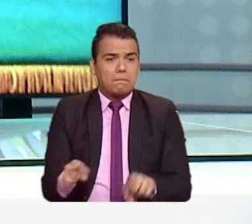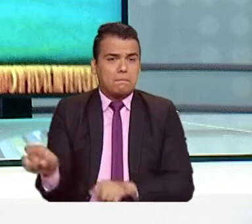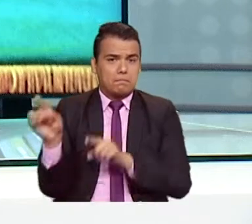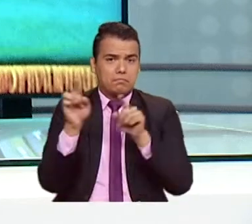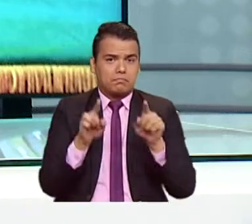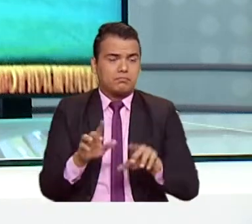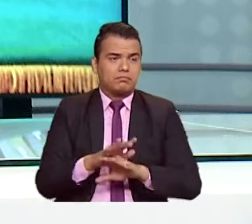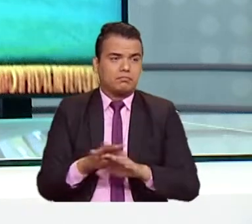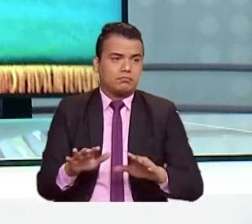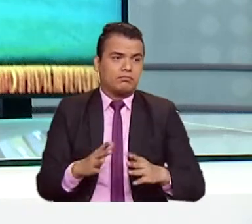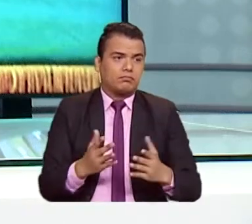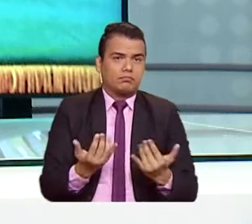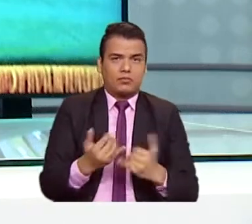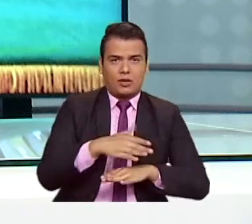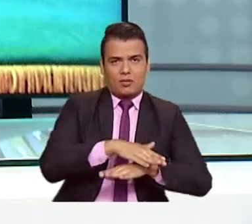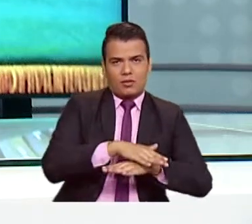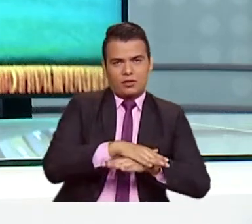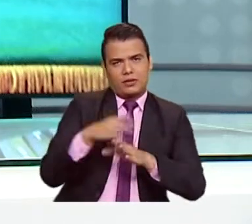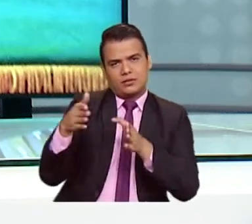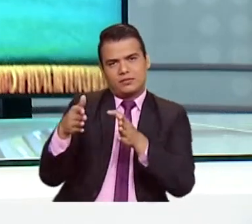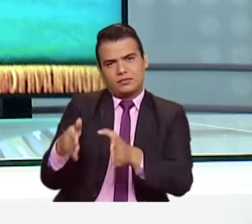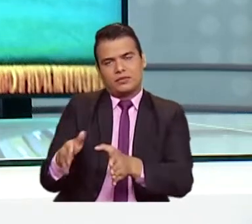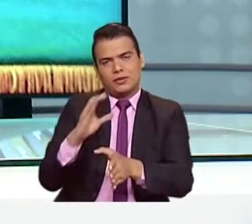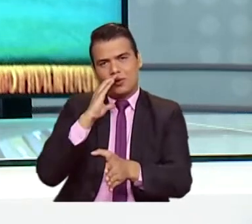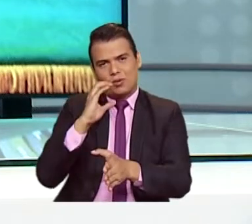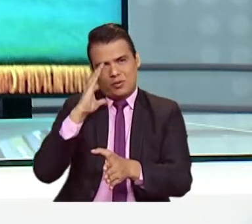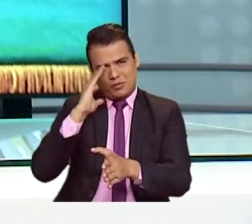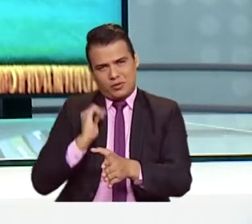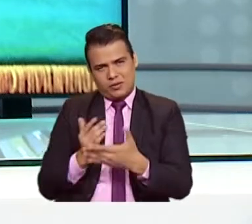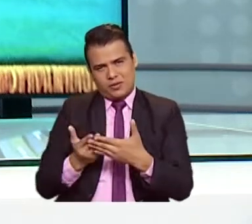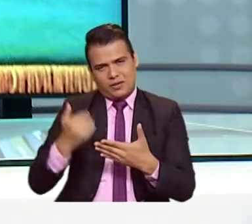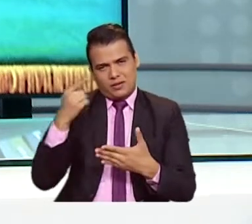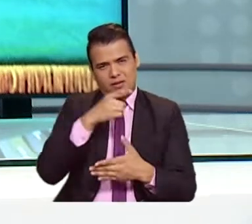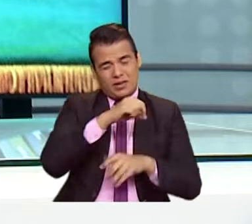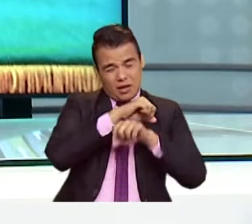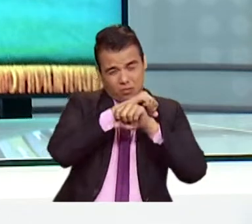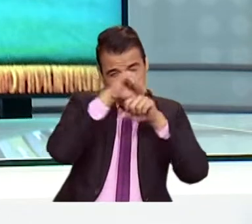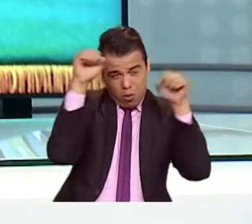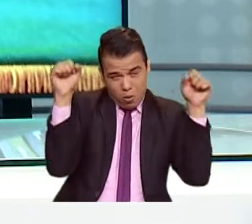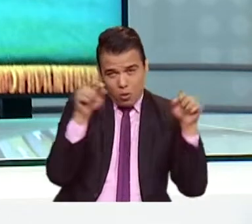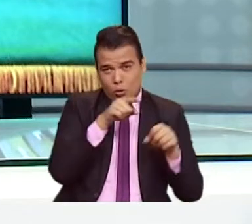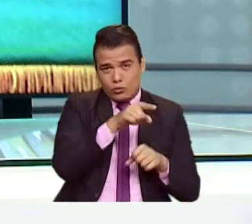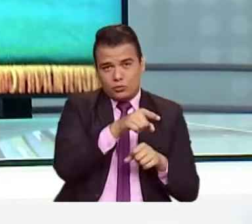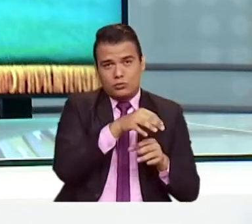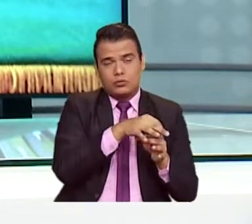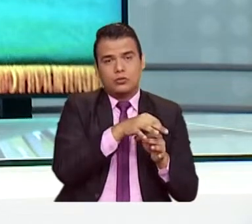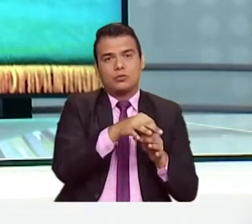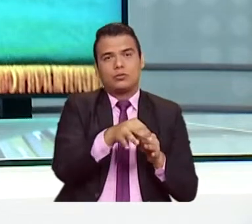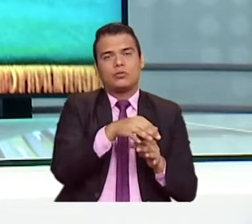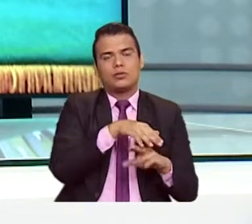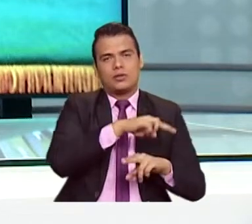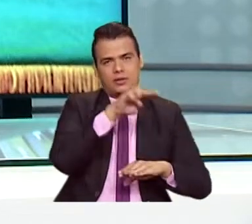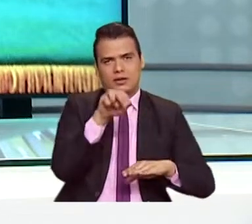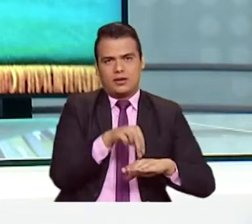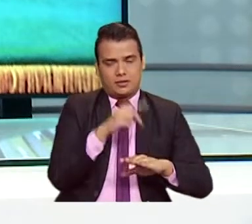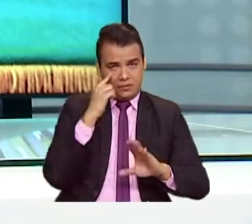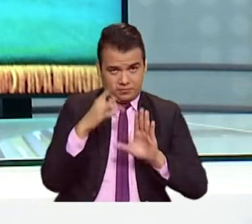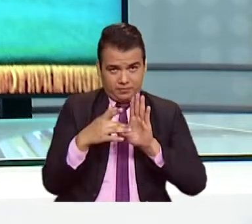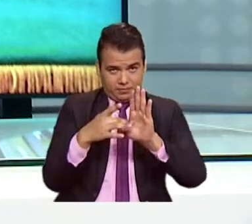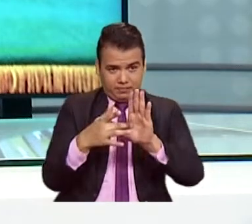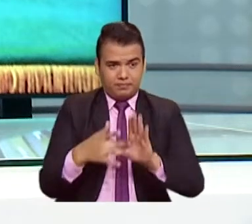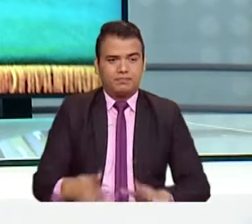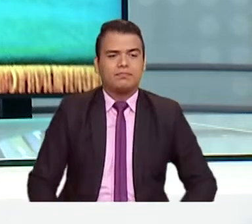Esta tarde se llevaron a cabo en Pasto las exequias de uno de los policías que murió en el ataque en su contra en Cumbal, Nariño. Informa Winston Viracachapava.